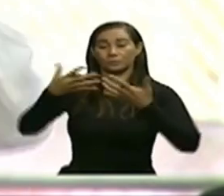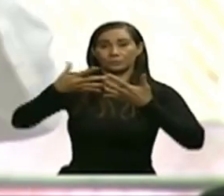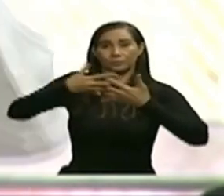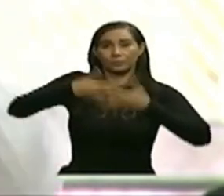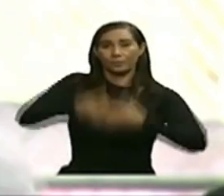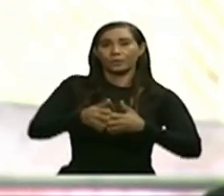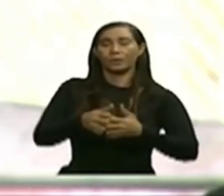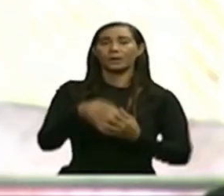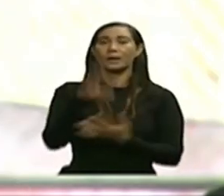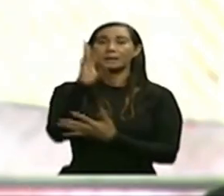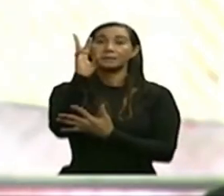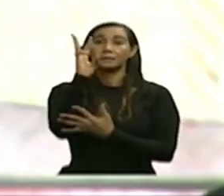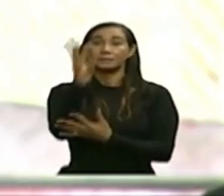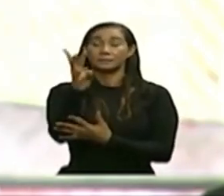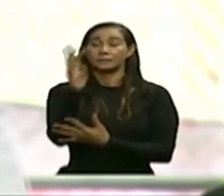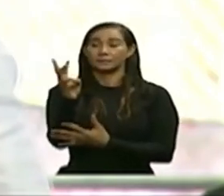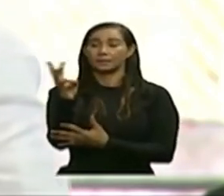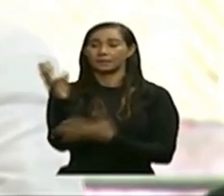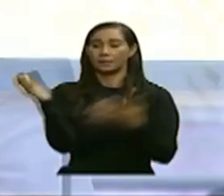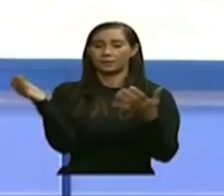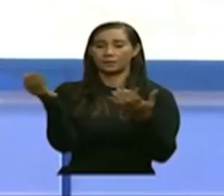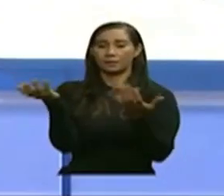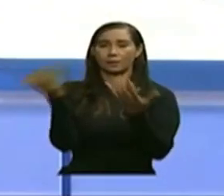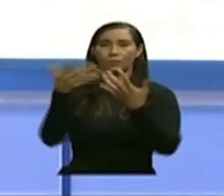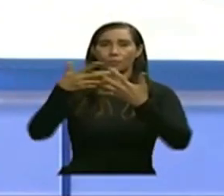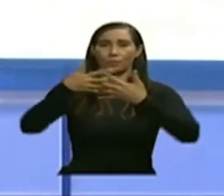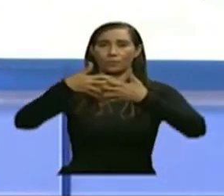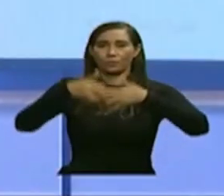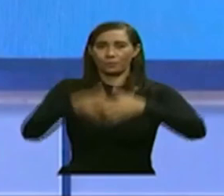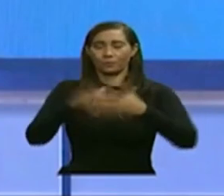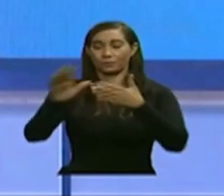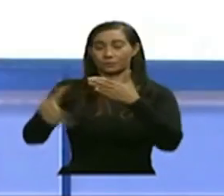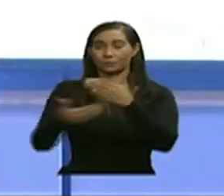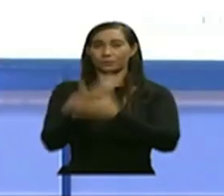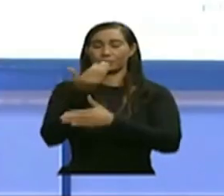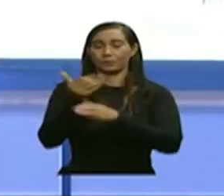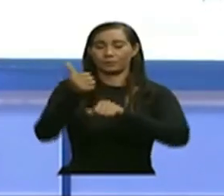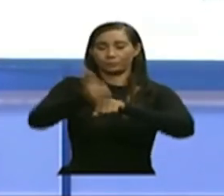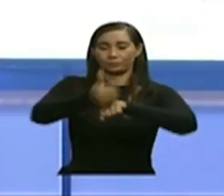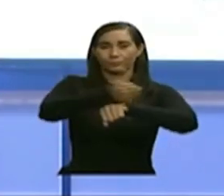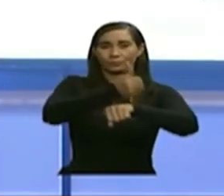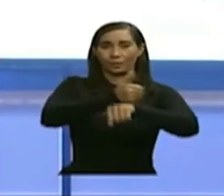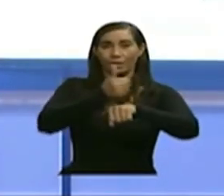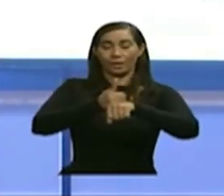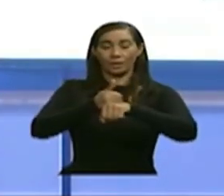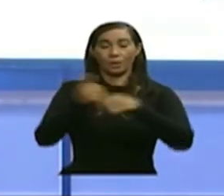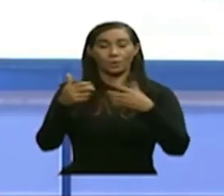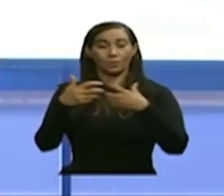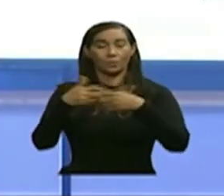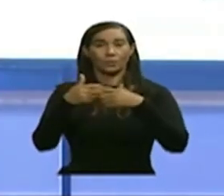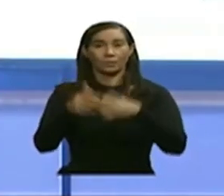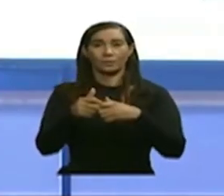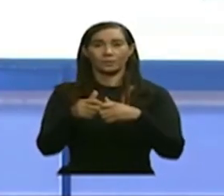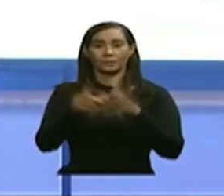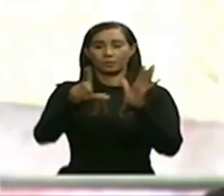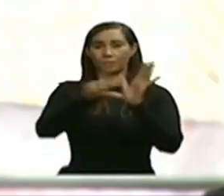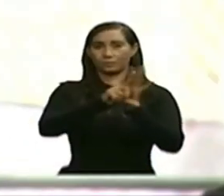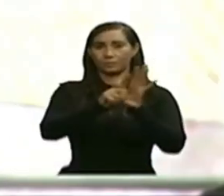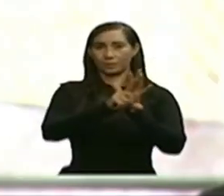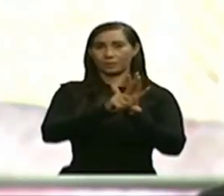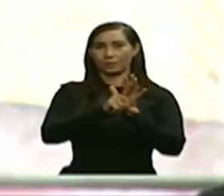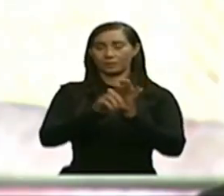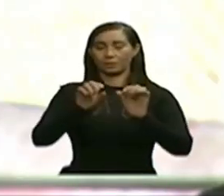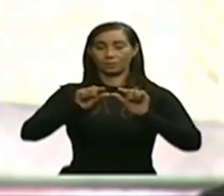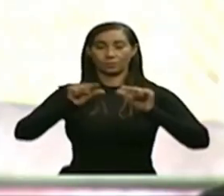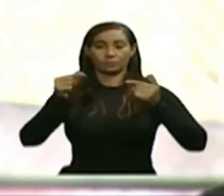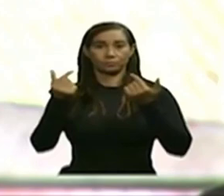6 operadores que ahora corresponden a su nueva estructura organizacional empresarial bajo un modelo de